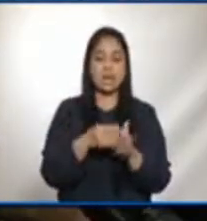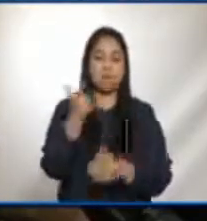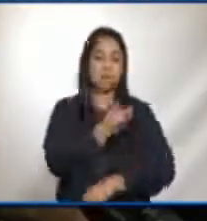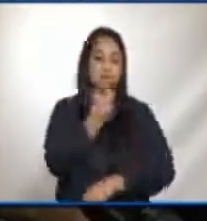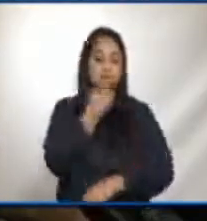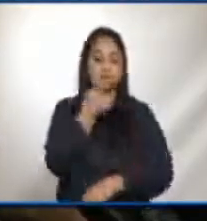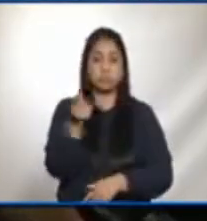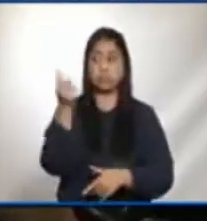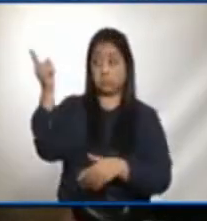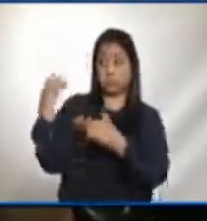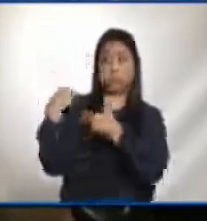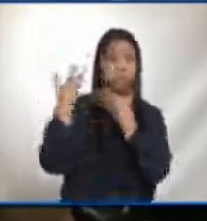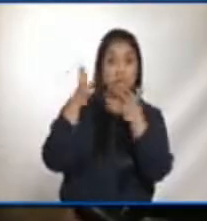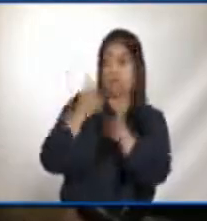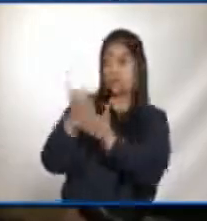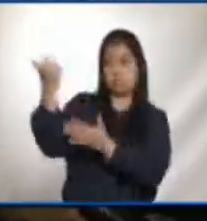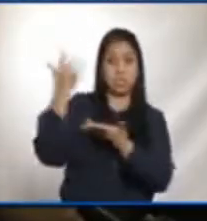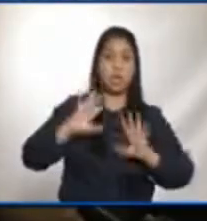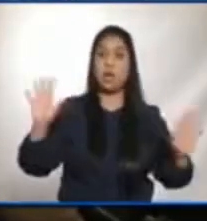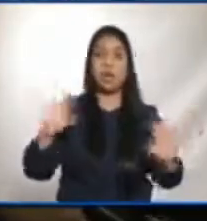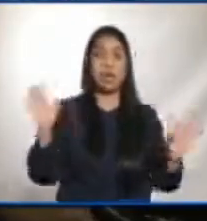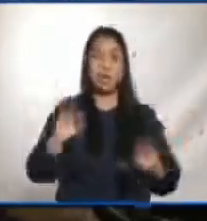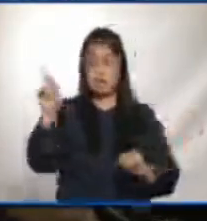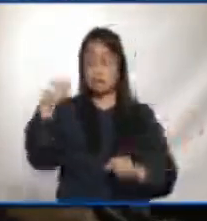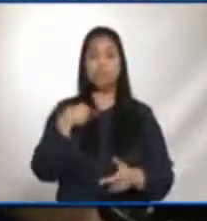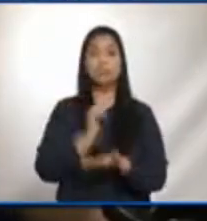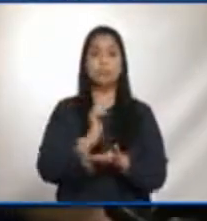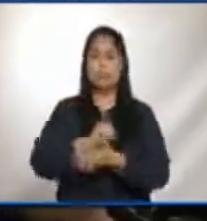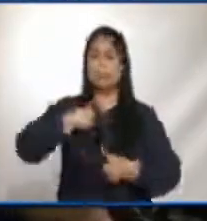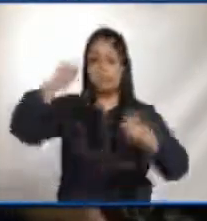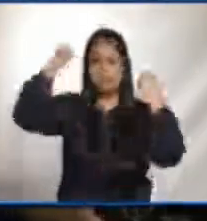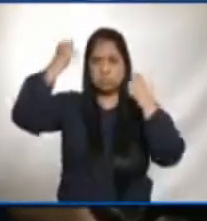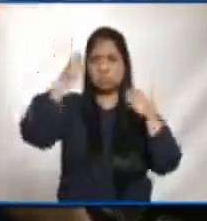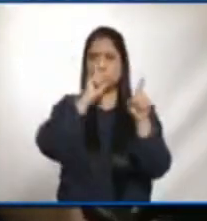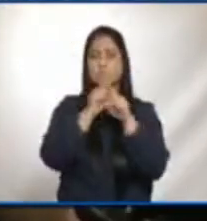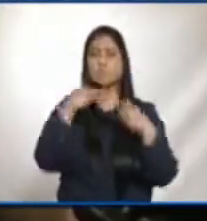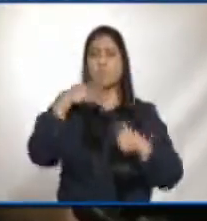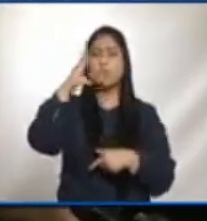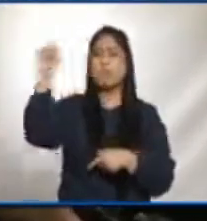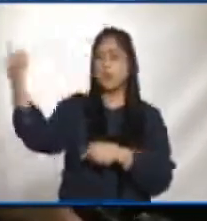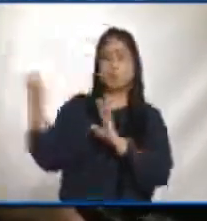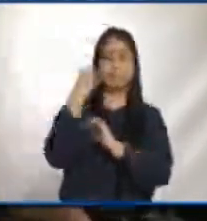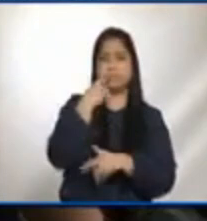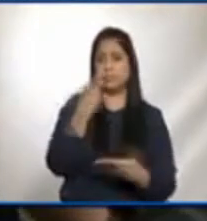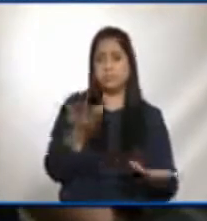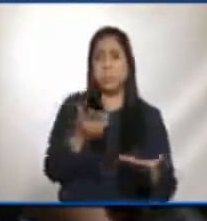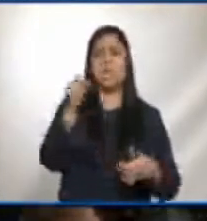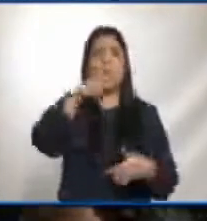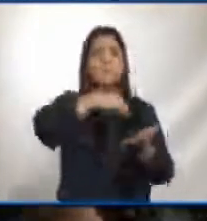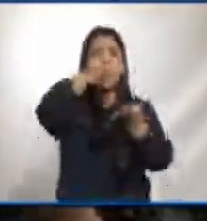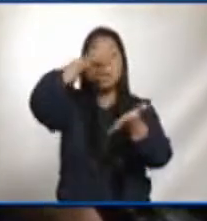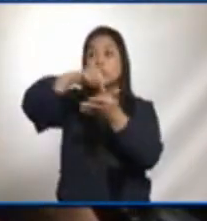se comprometieron, que ya pagamos y por las cuales estamos protestando. Aquí hay un problema que los países